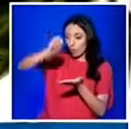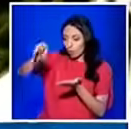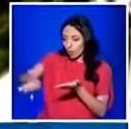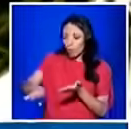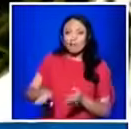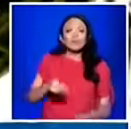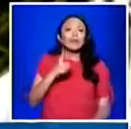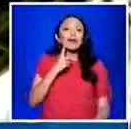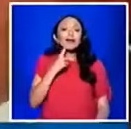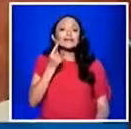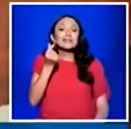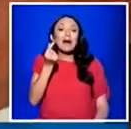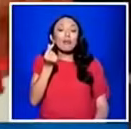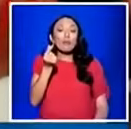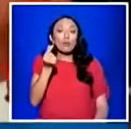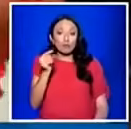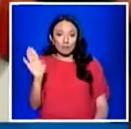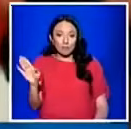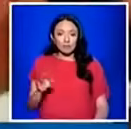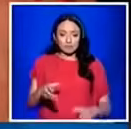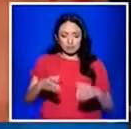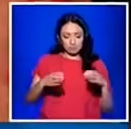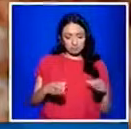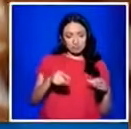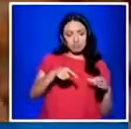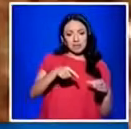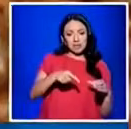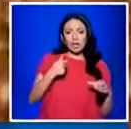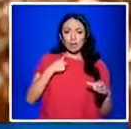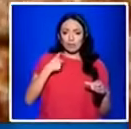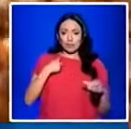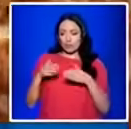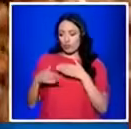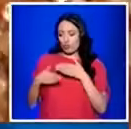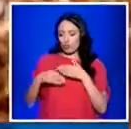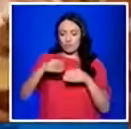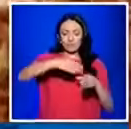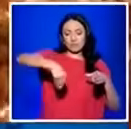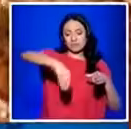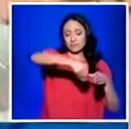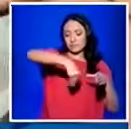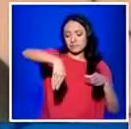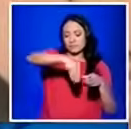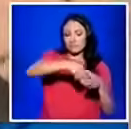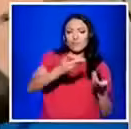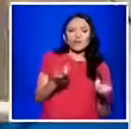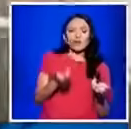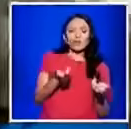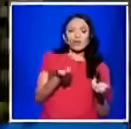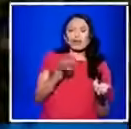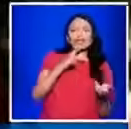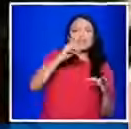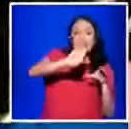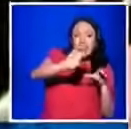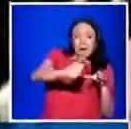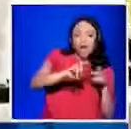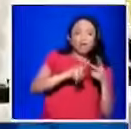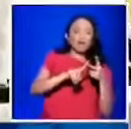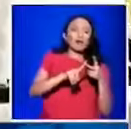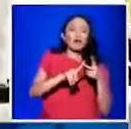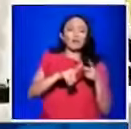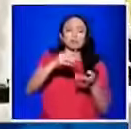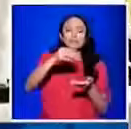cáscara tiene mucho sabor, y esta es una preparación que nosotros hacemos. Viene a base de comino, sal y